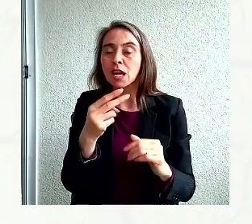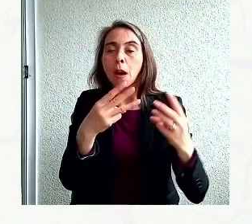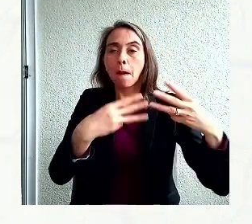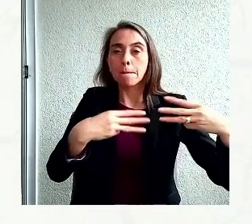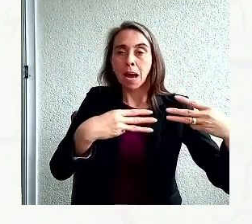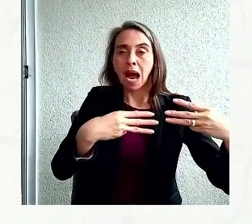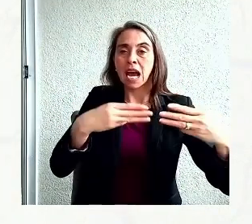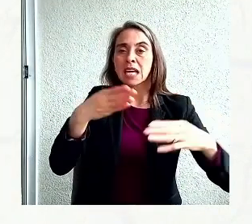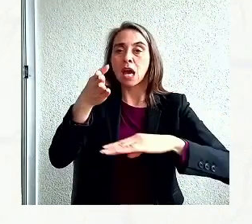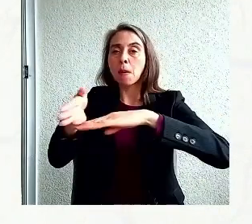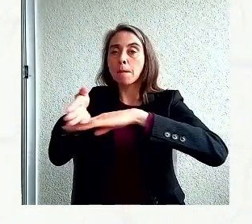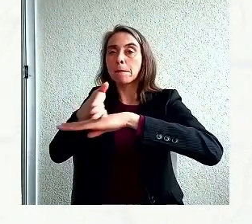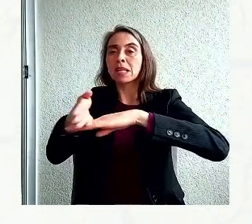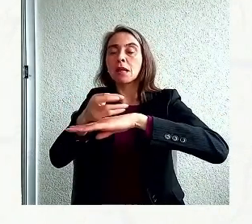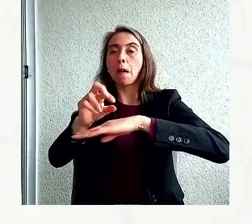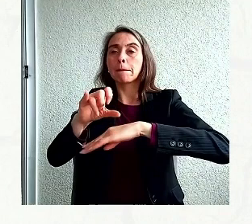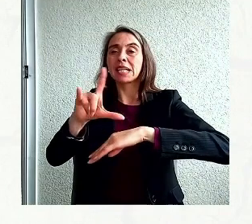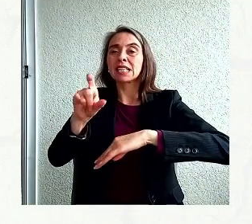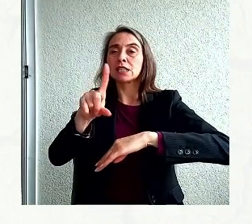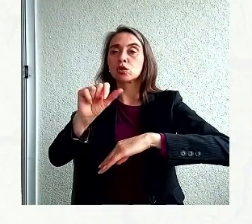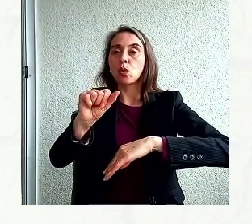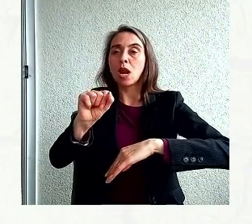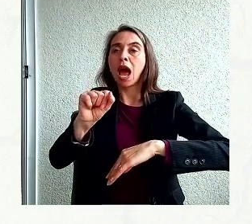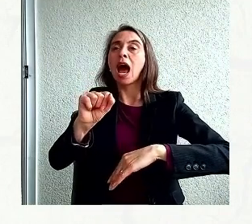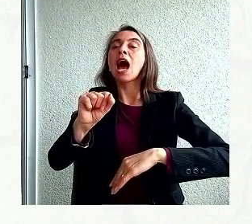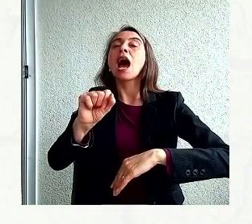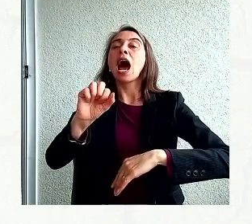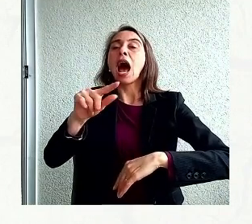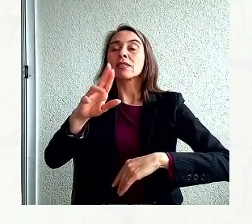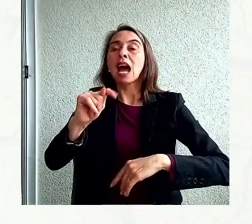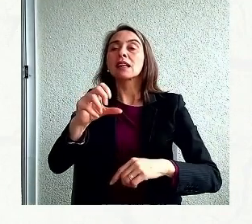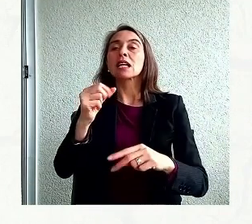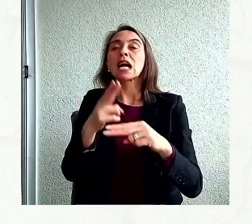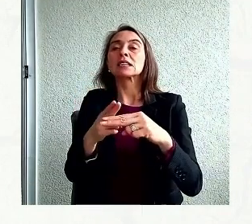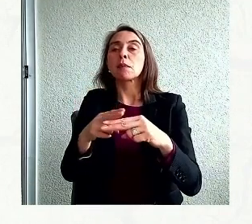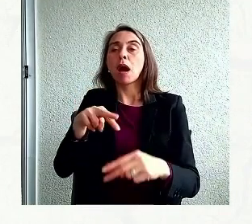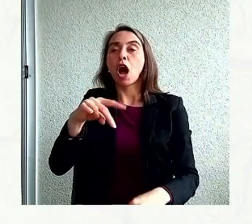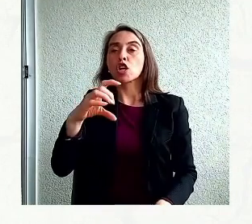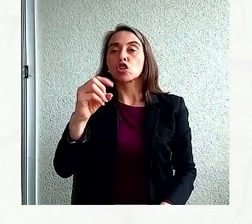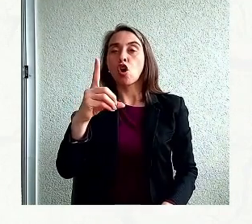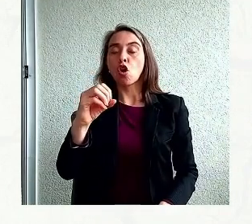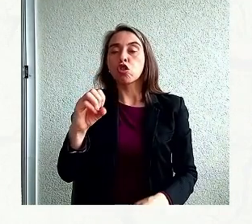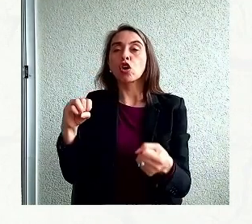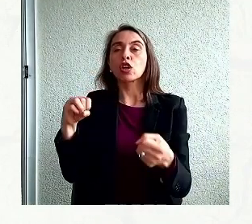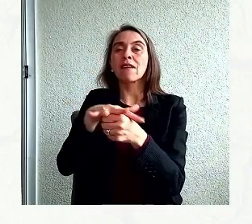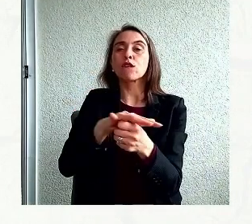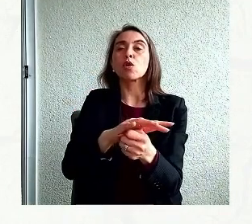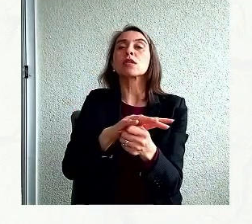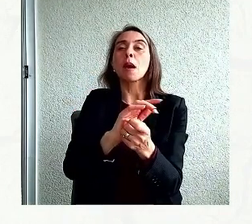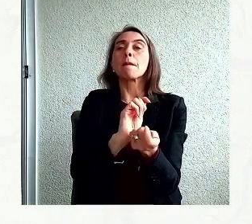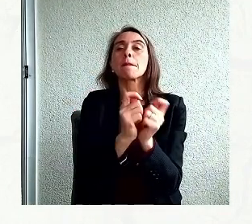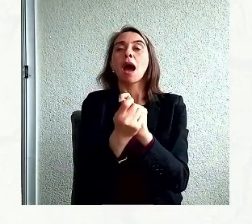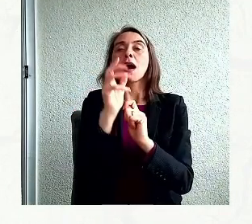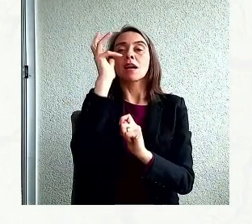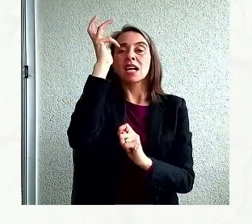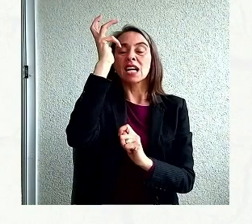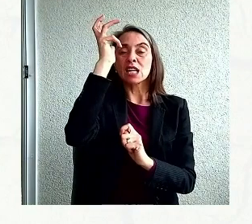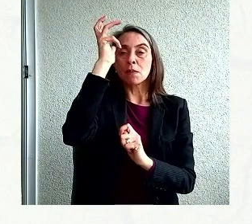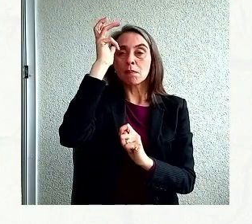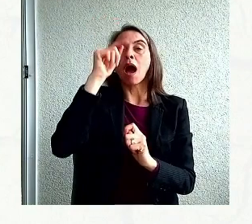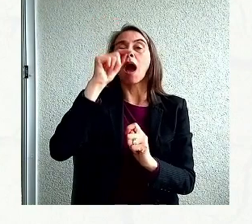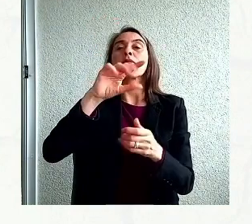el clima regional y mundial y para la circulación del océano regional y mundial. ¿Qué es lo que nos dicen algunos